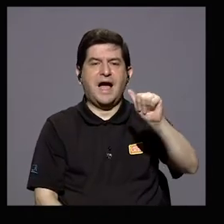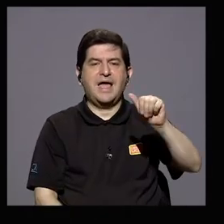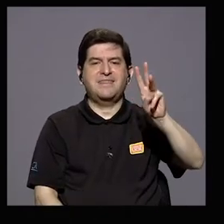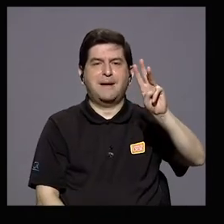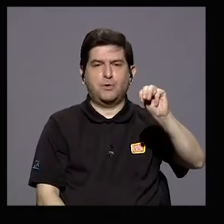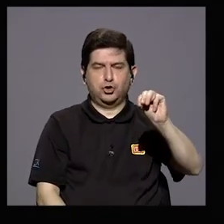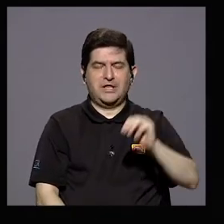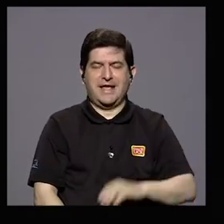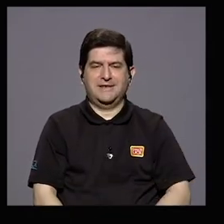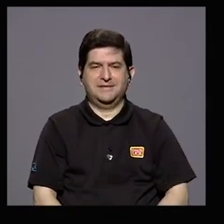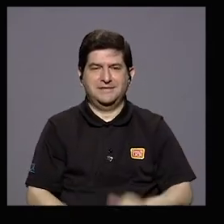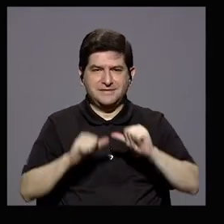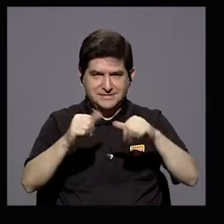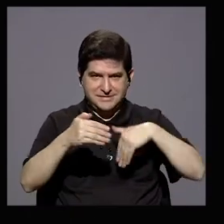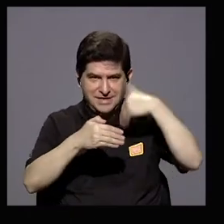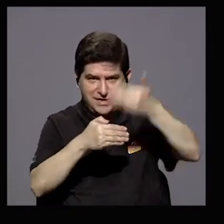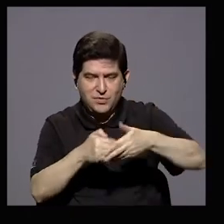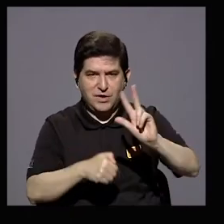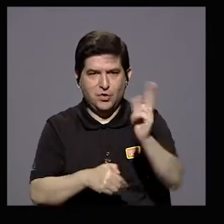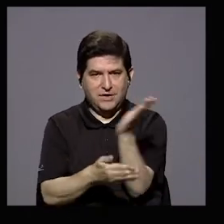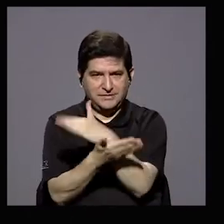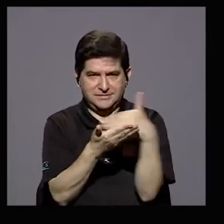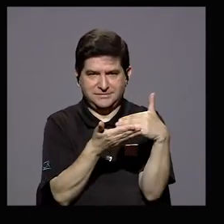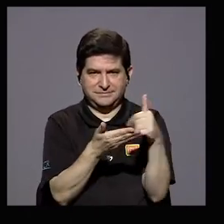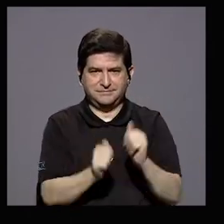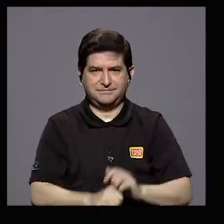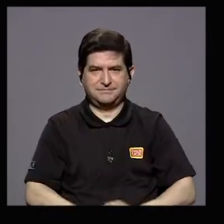Aida Montiel. Ya regresamos para este tercer bloque.